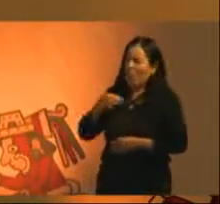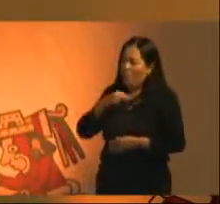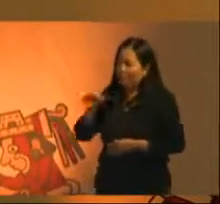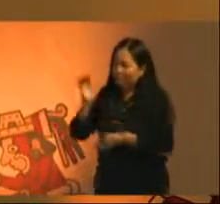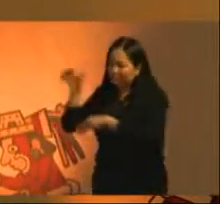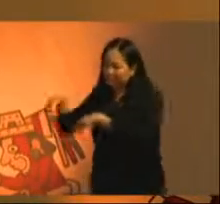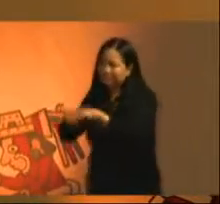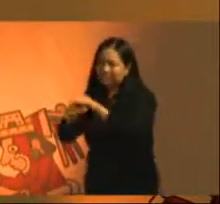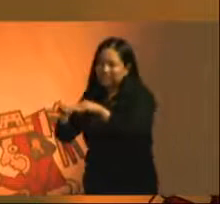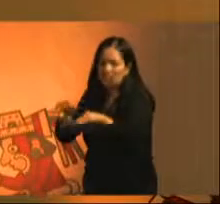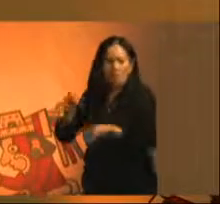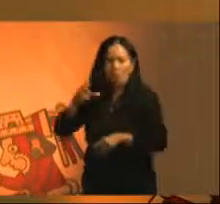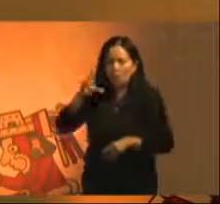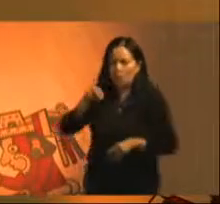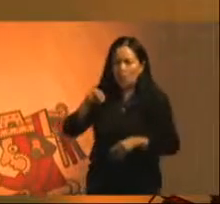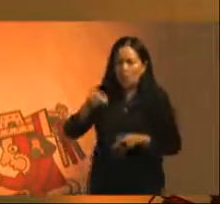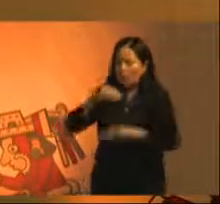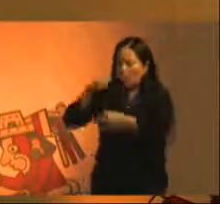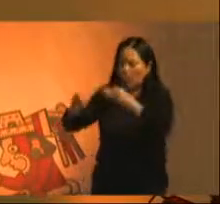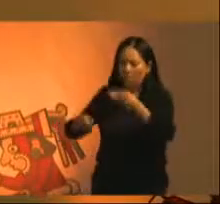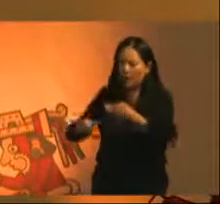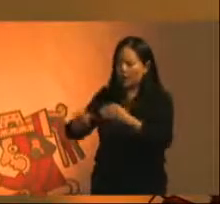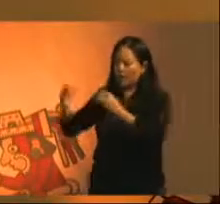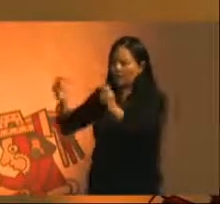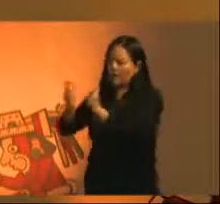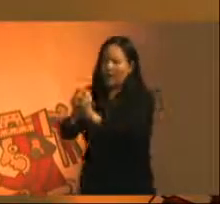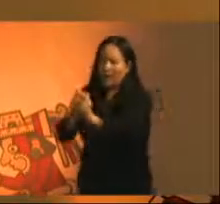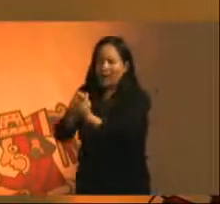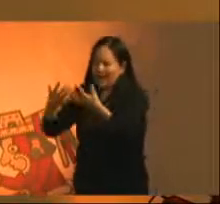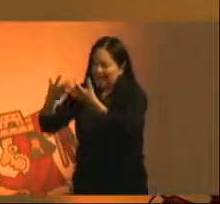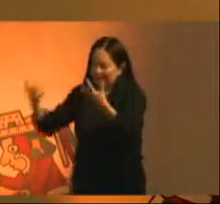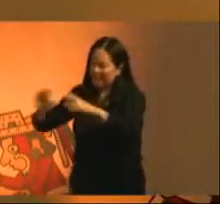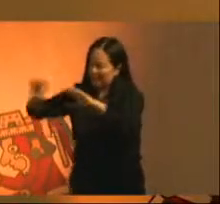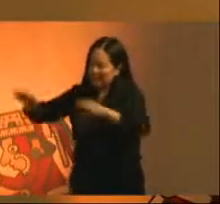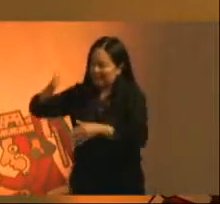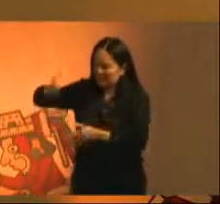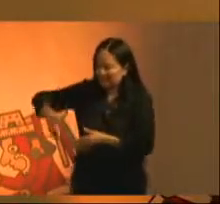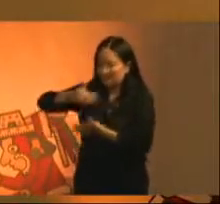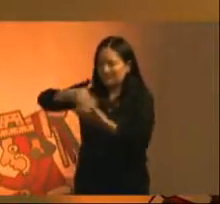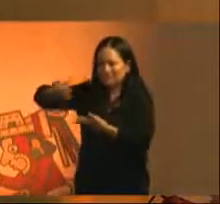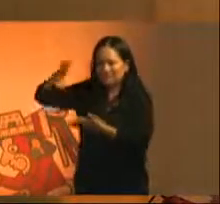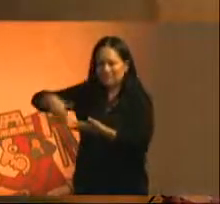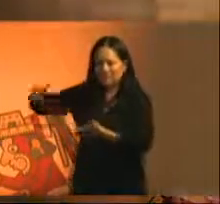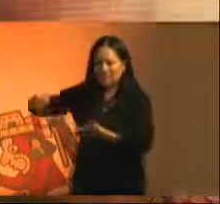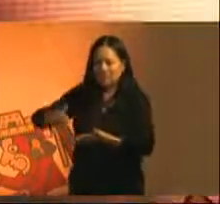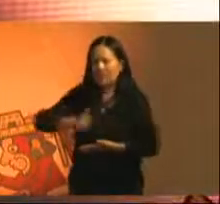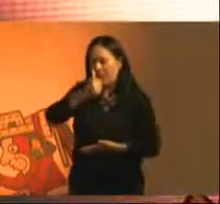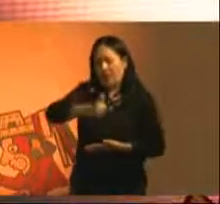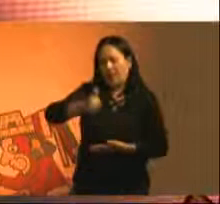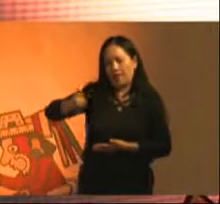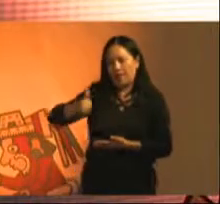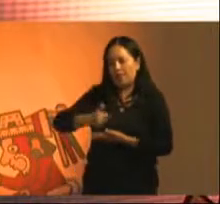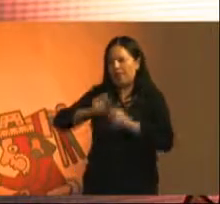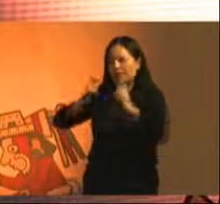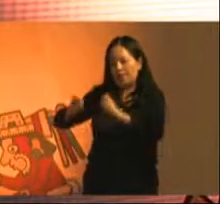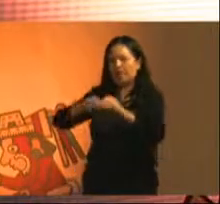sino para colectivizar la tierra y para tener sindicatos de sindicatos de de jornaleros